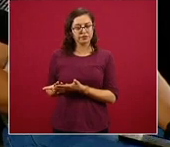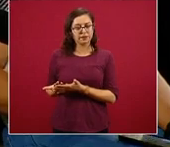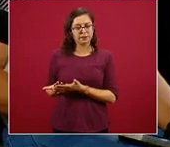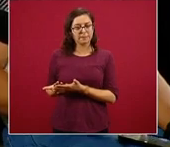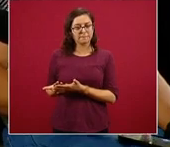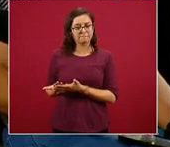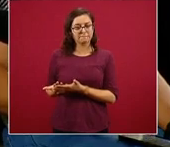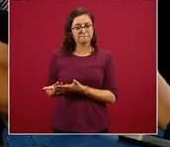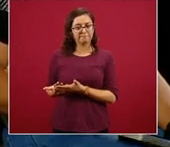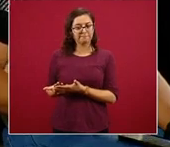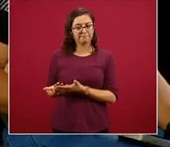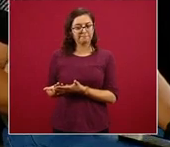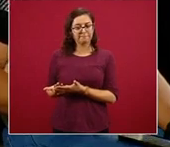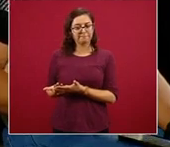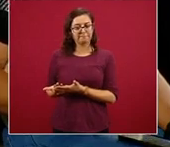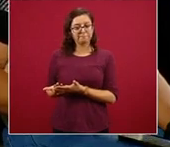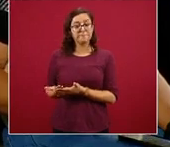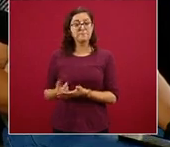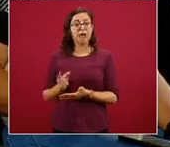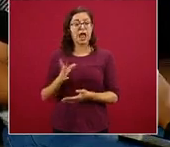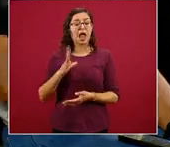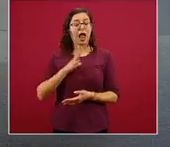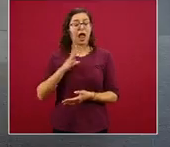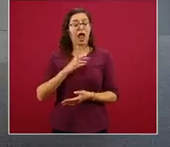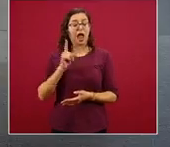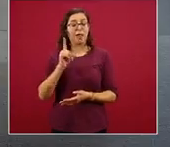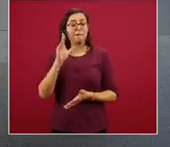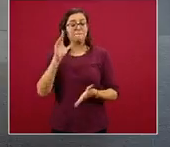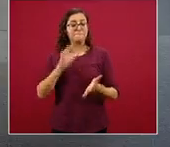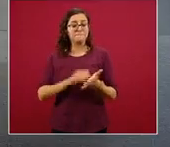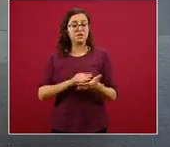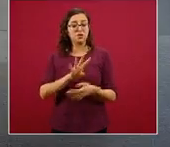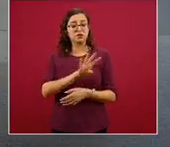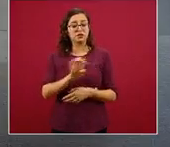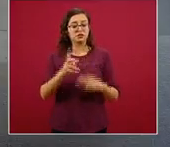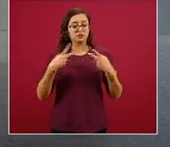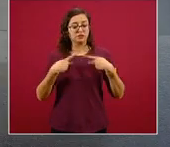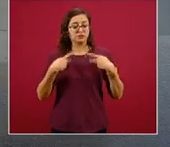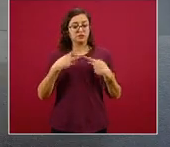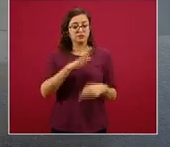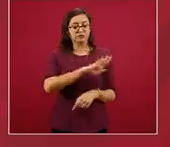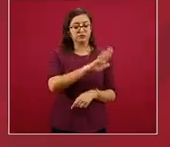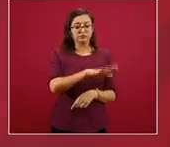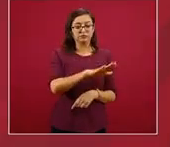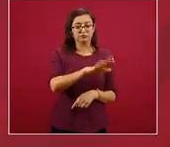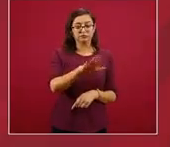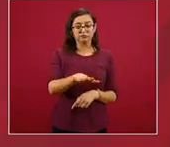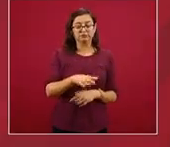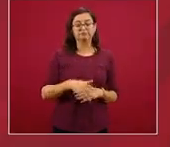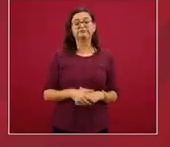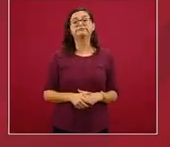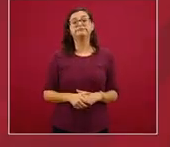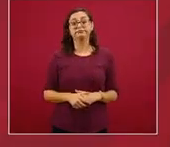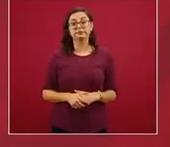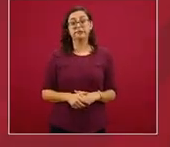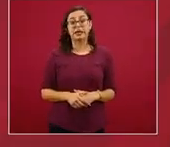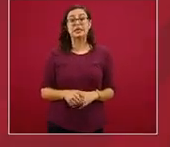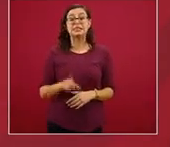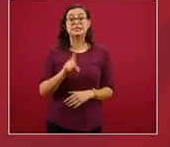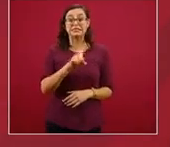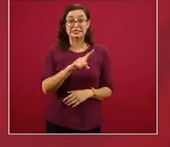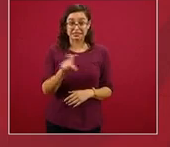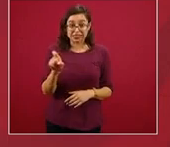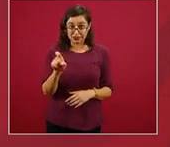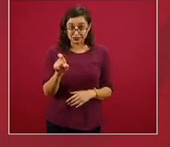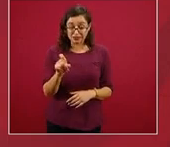1,400 personal de salud que ha fallecido? Que han fallecido y más de 104,000 que en su momento enfermaron. Por